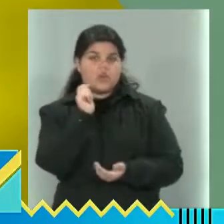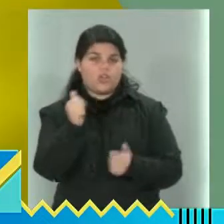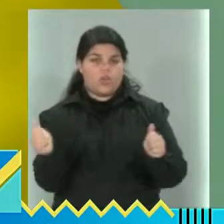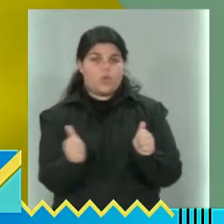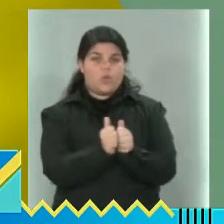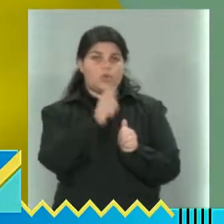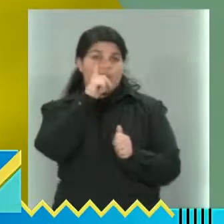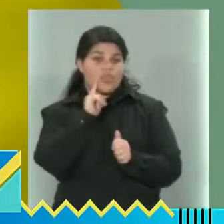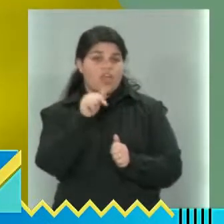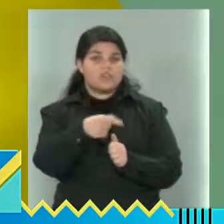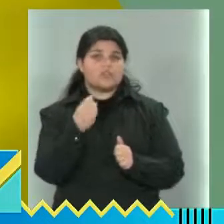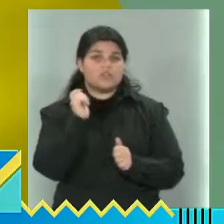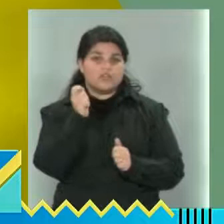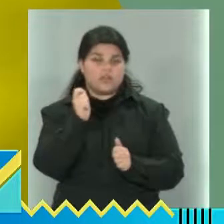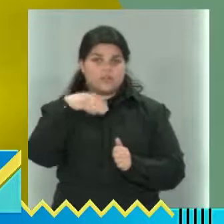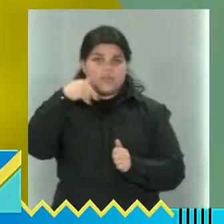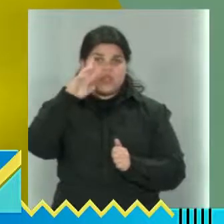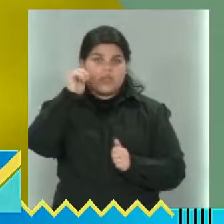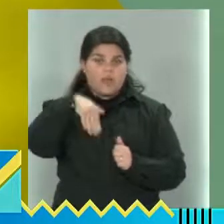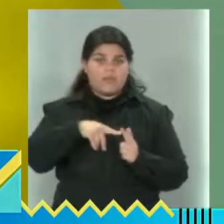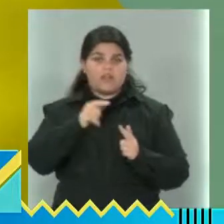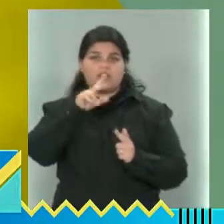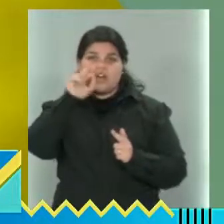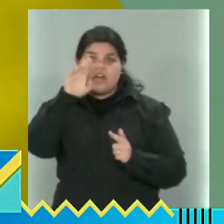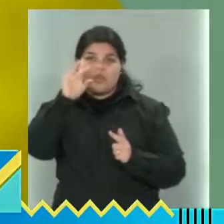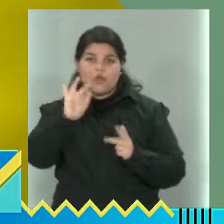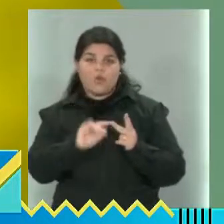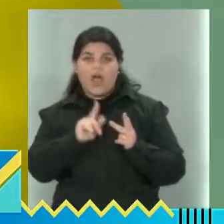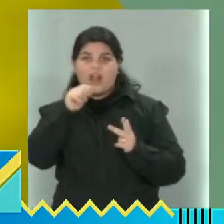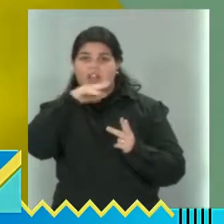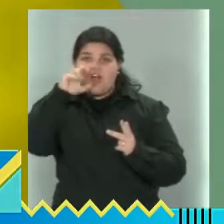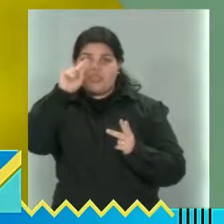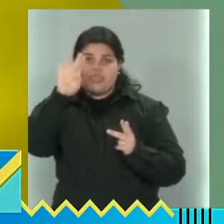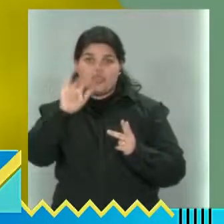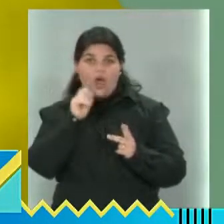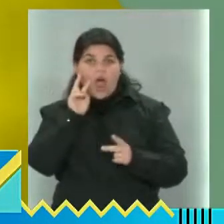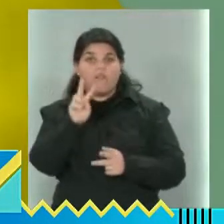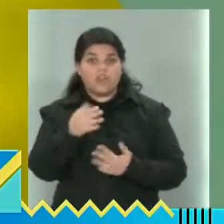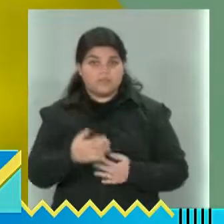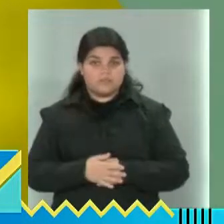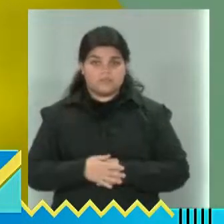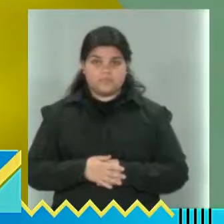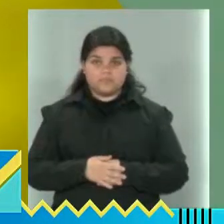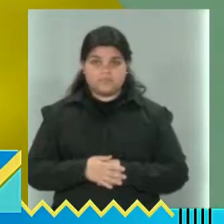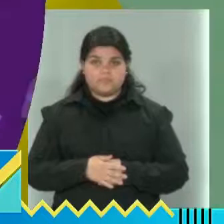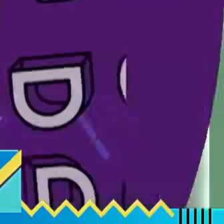acompañó ese día Miriam Scalani, Ricardo Villalba y Alejandro Drobandi. Vamos a ver lo que nos decían.